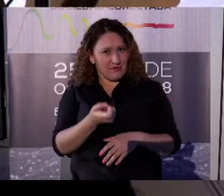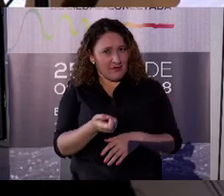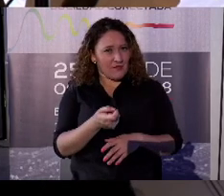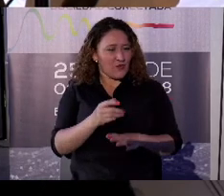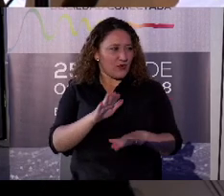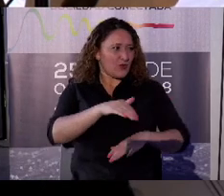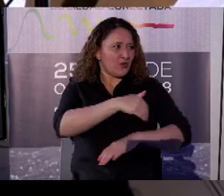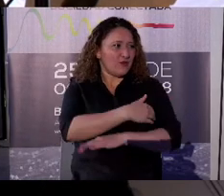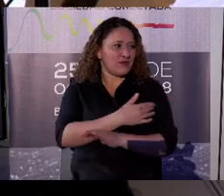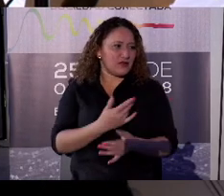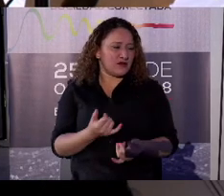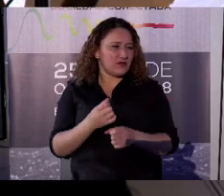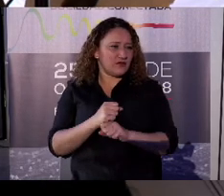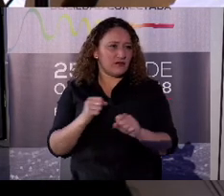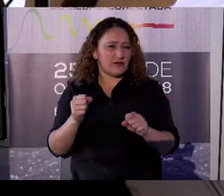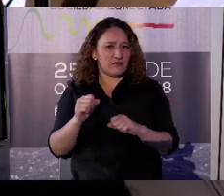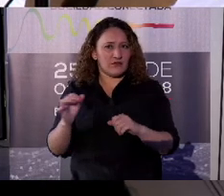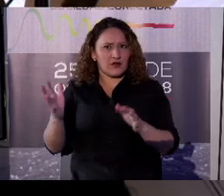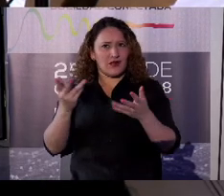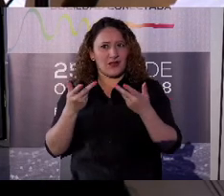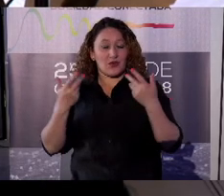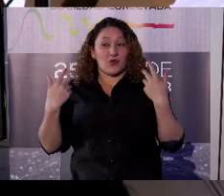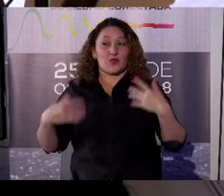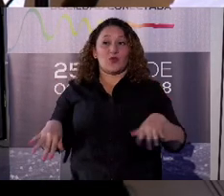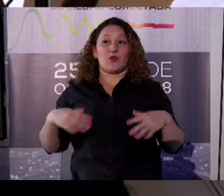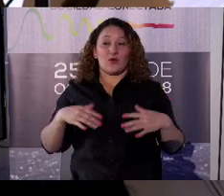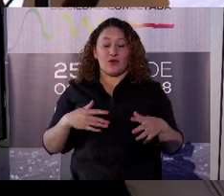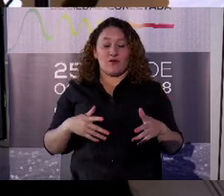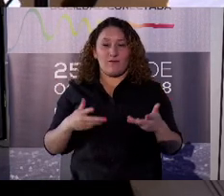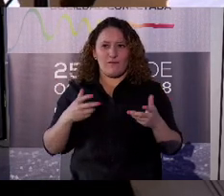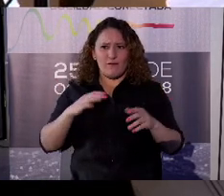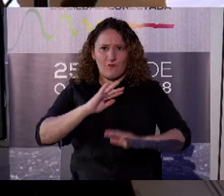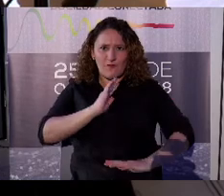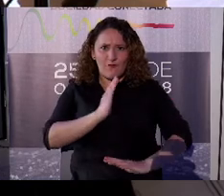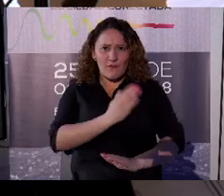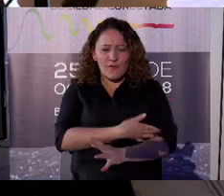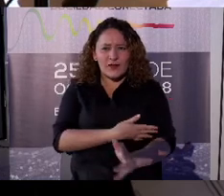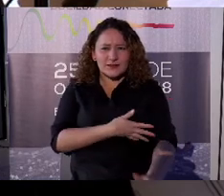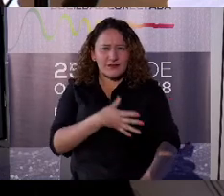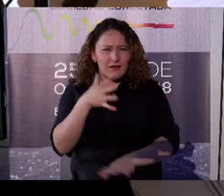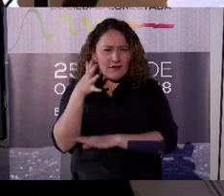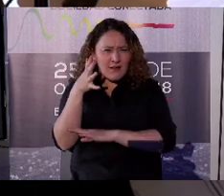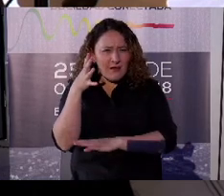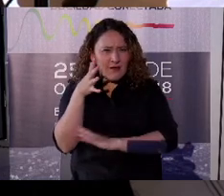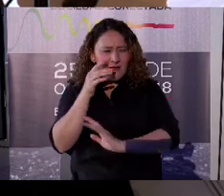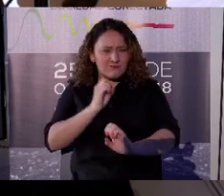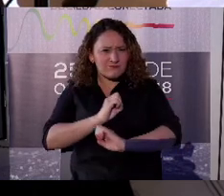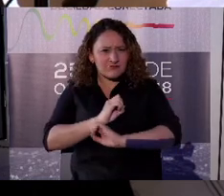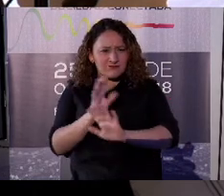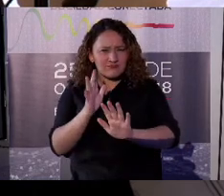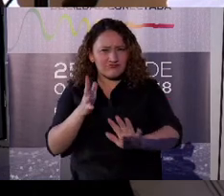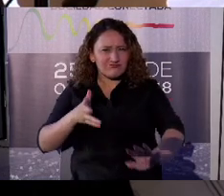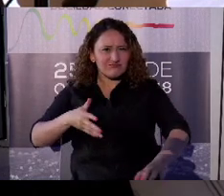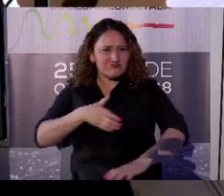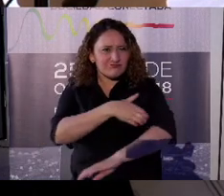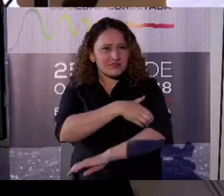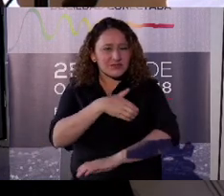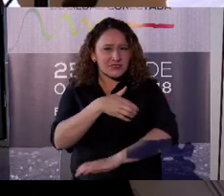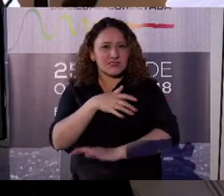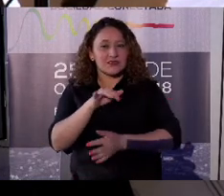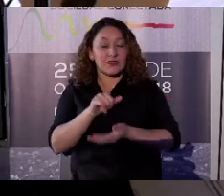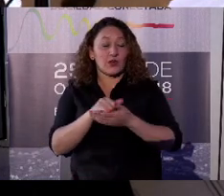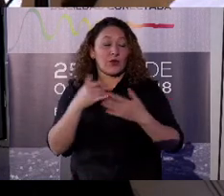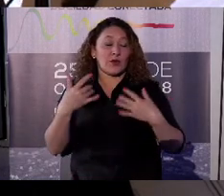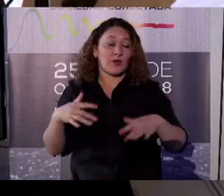la ministra esta mañana, la fuerza de sus mensajes, la claridad de sus planteamientos. Y me parece que, y